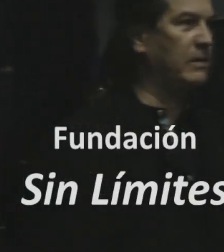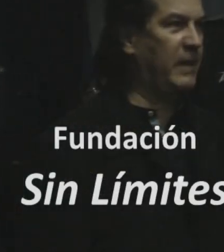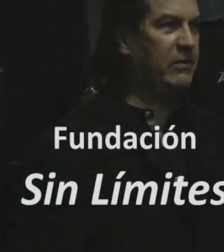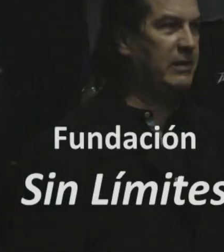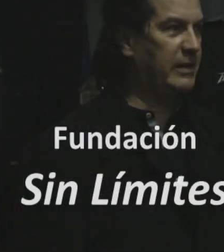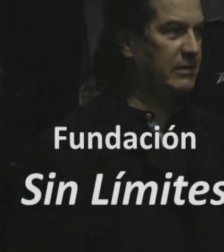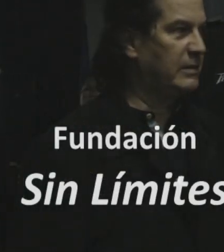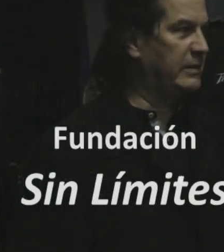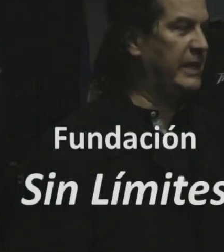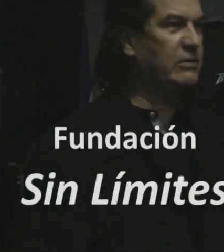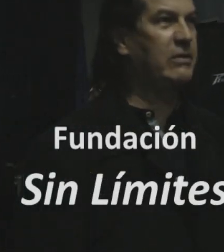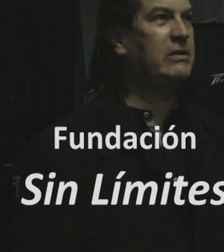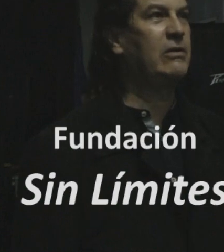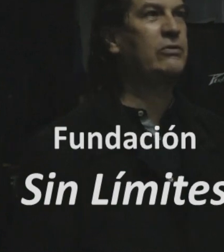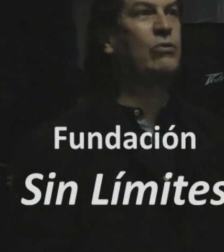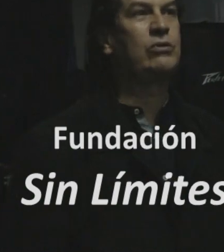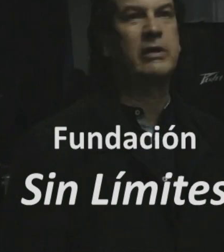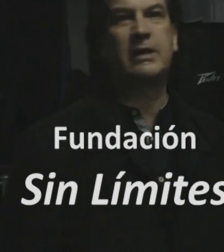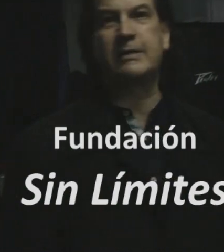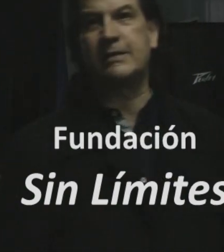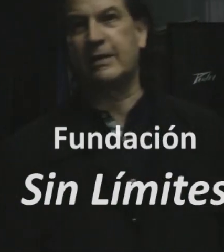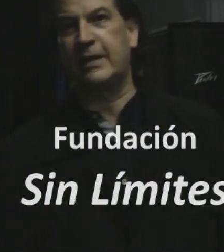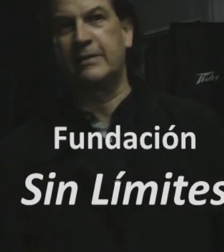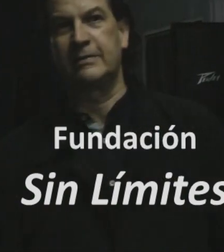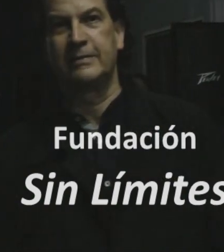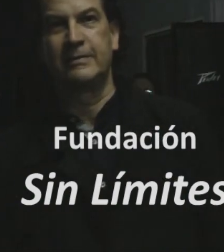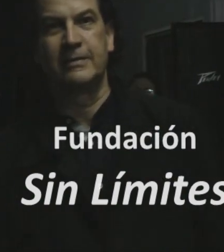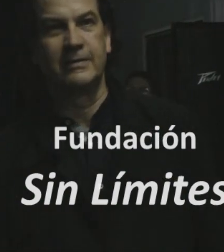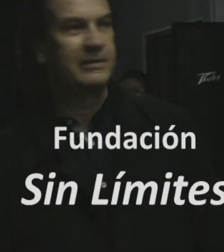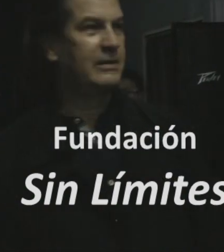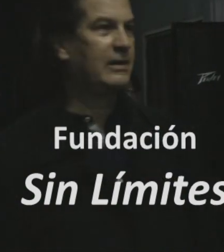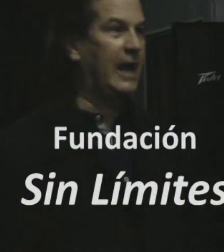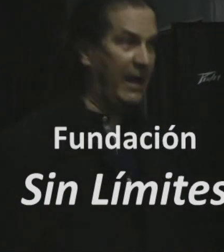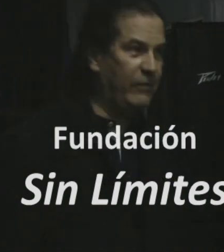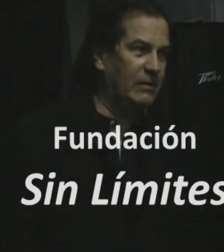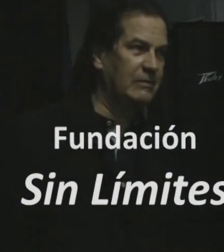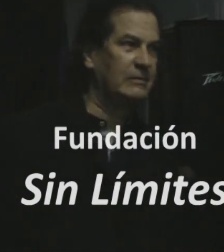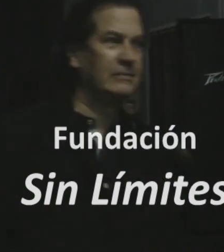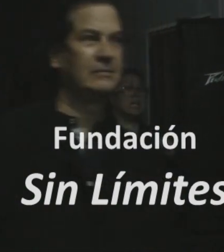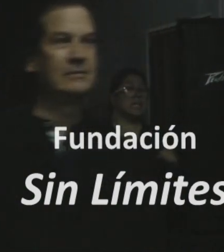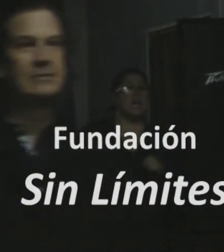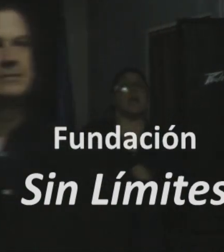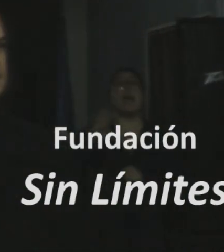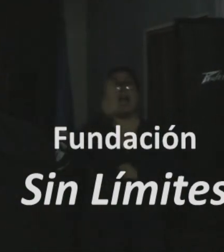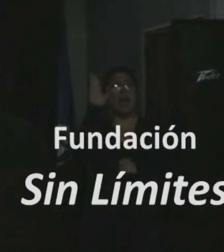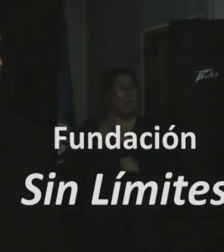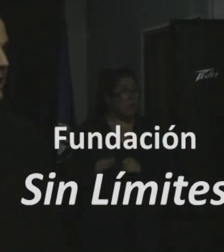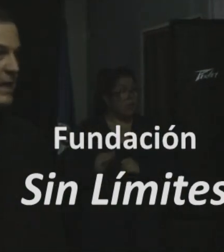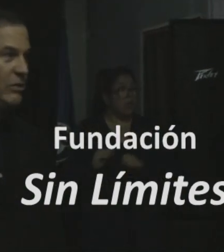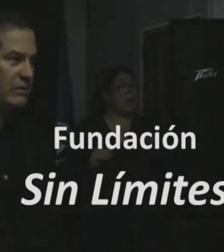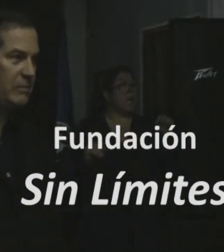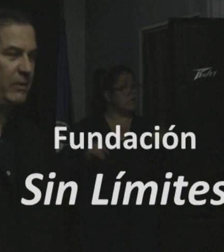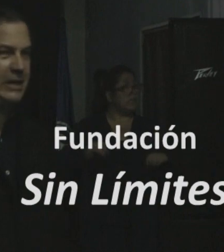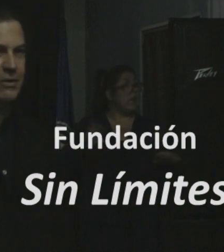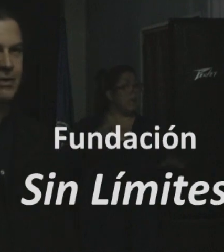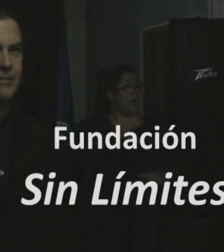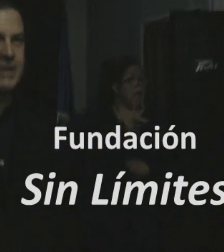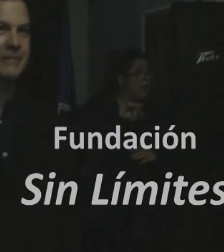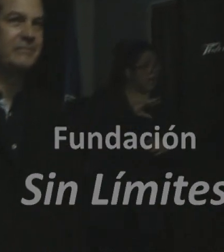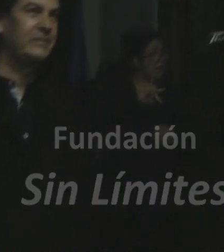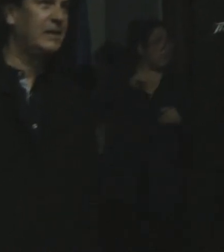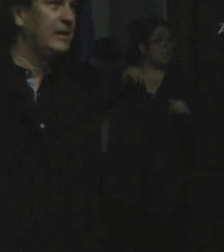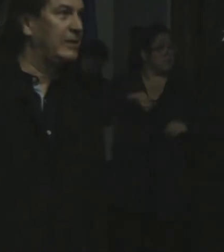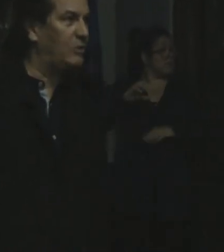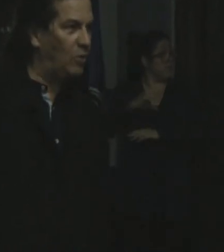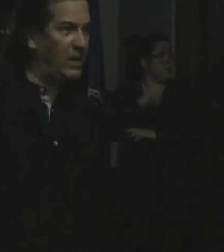ha participado? ¿Quiénes son los cultores de la salsa? ¿Quiénes? ¿Afro? ¿Los caleños? ¿Pero aquí en